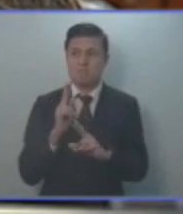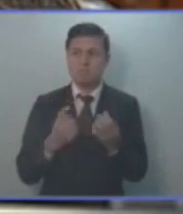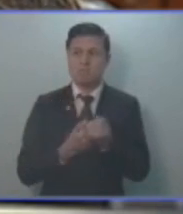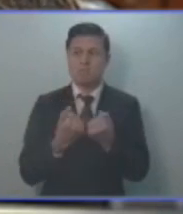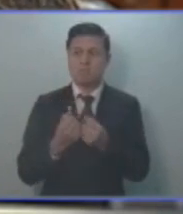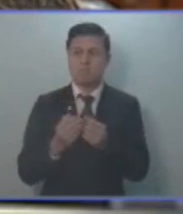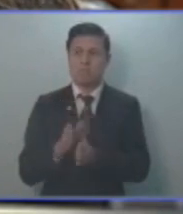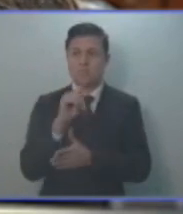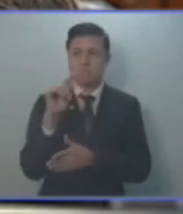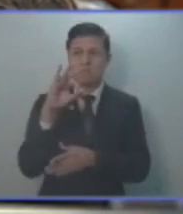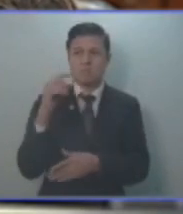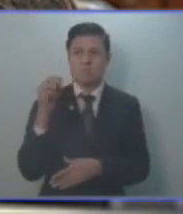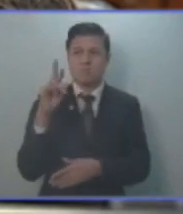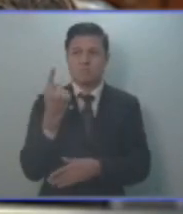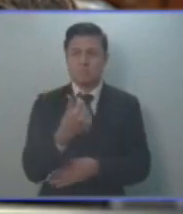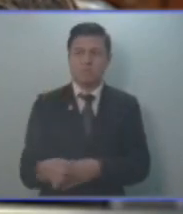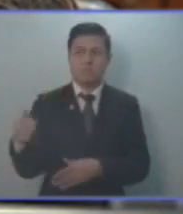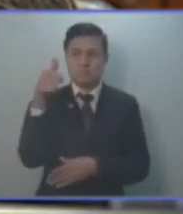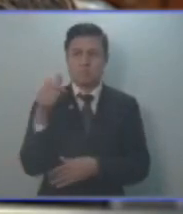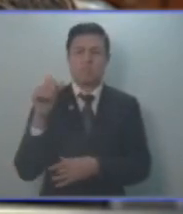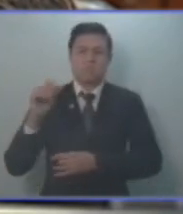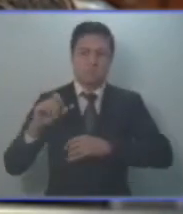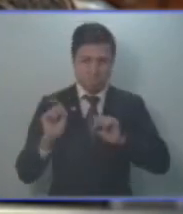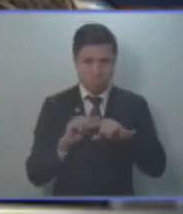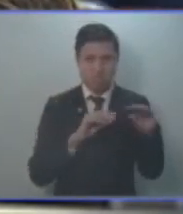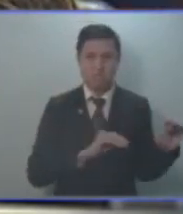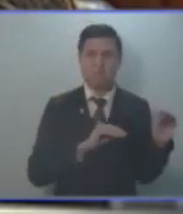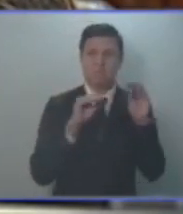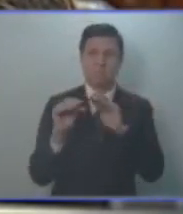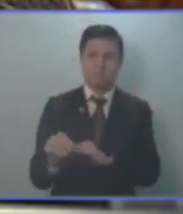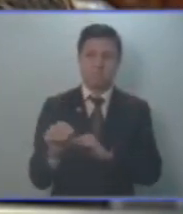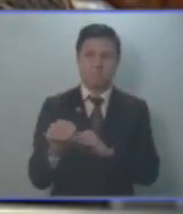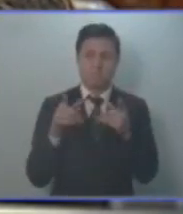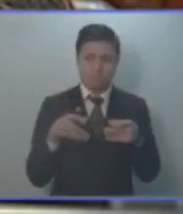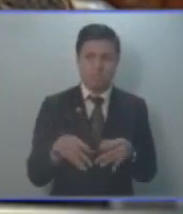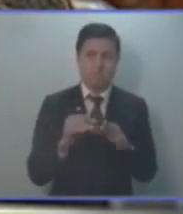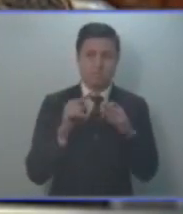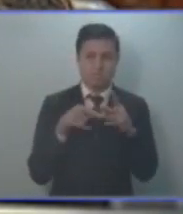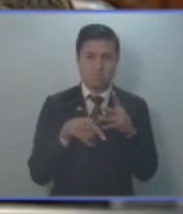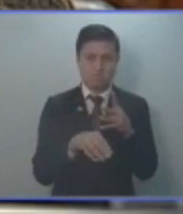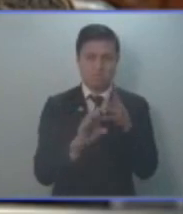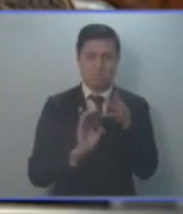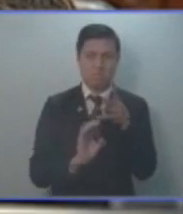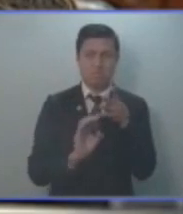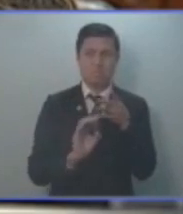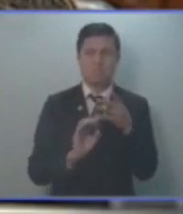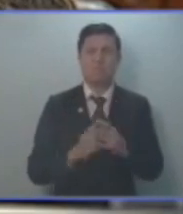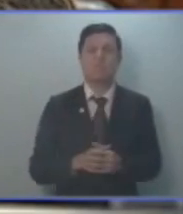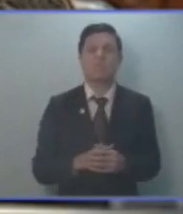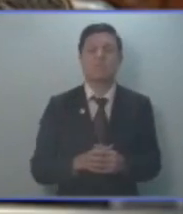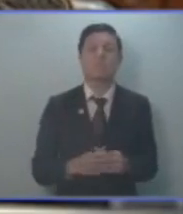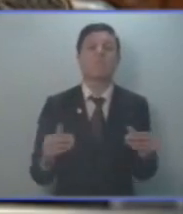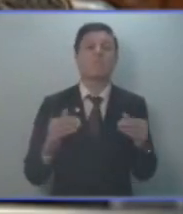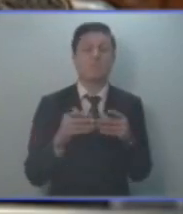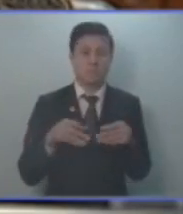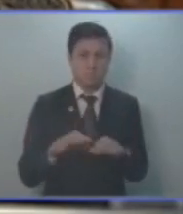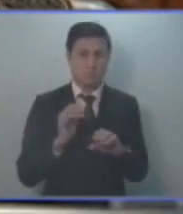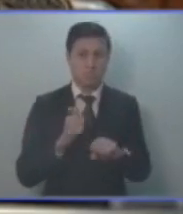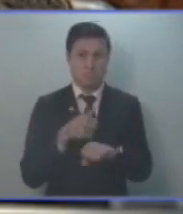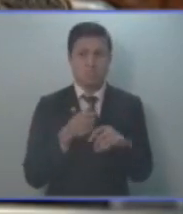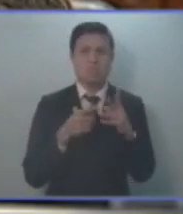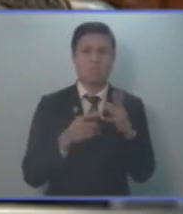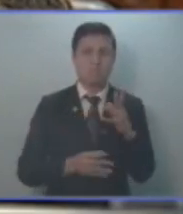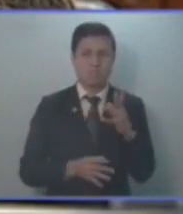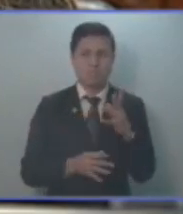fiscal actúe conforme a la constitución y conforme a la